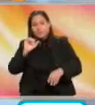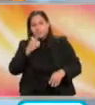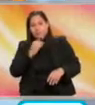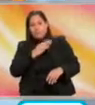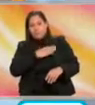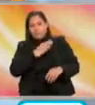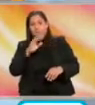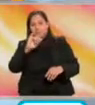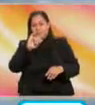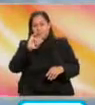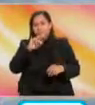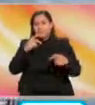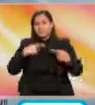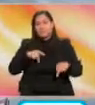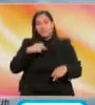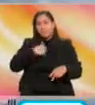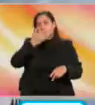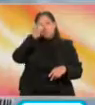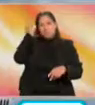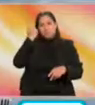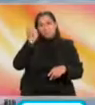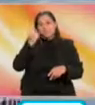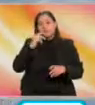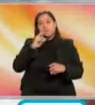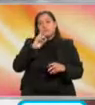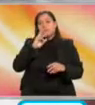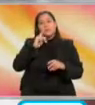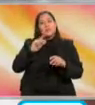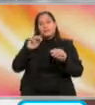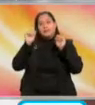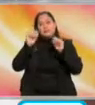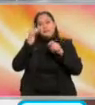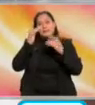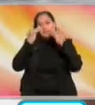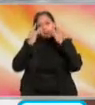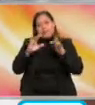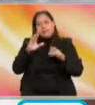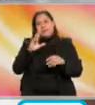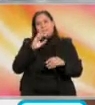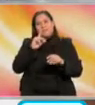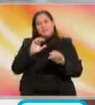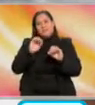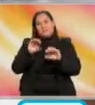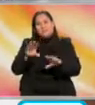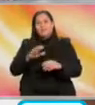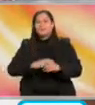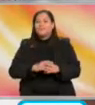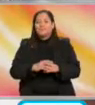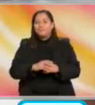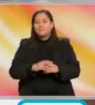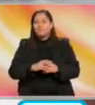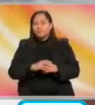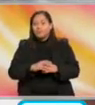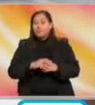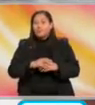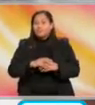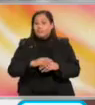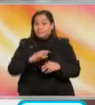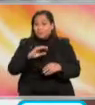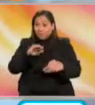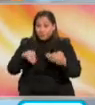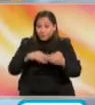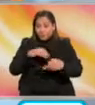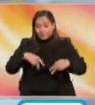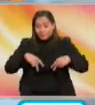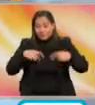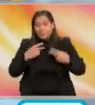Porque luego mucha gente dice, transformarla. yo no sé hacer eso, pues mejor lo quito, no me meto en eso, y lo dejo. Exacto. Y eso sería entonces un error. Exacto. Todas las debilidades y